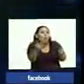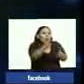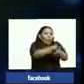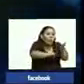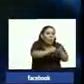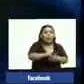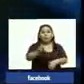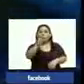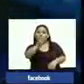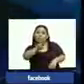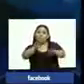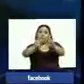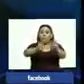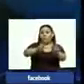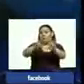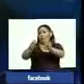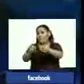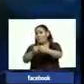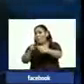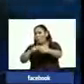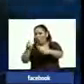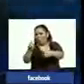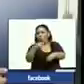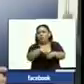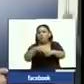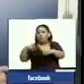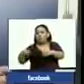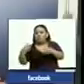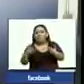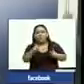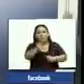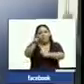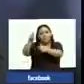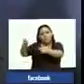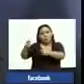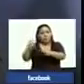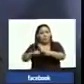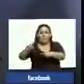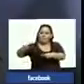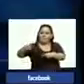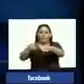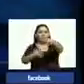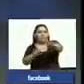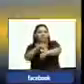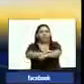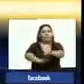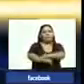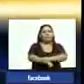292 millones de dólares en efectivo. Por esta acusación obtuvo su primer orden de captura.